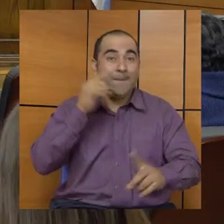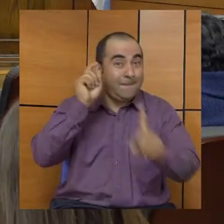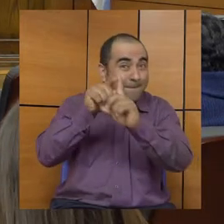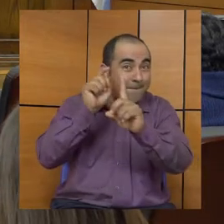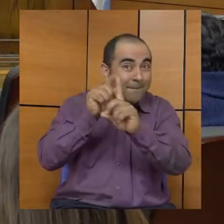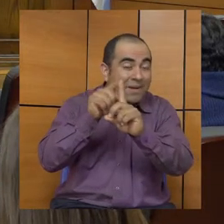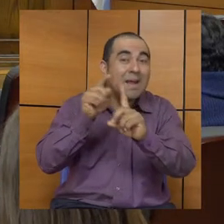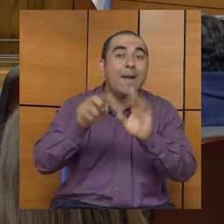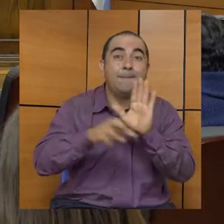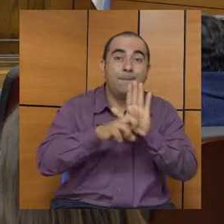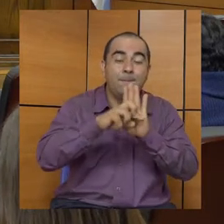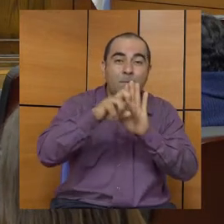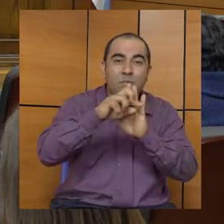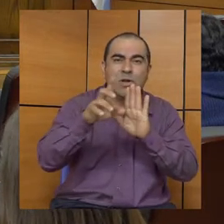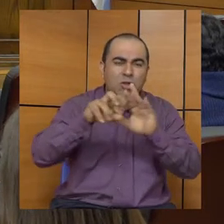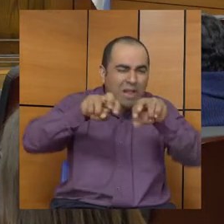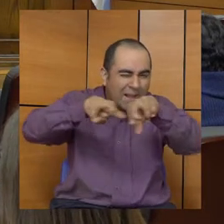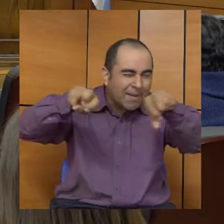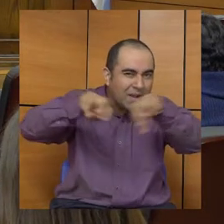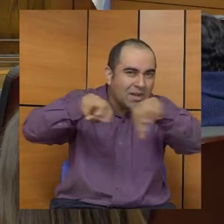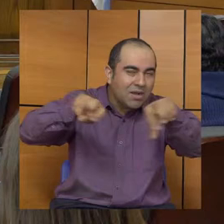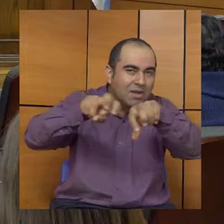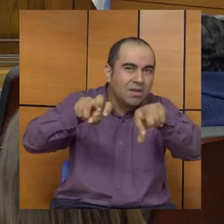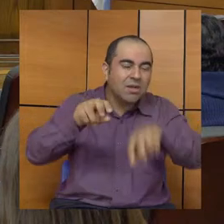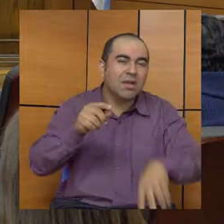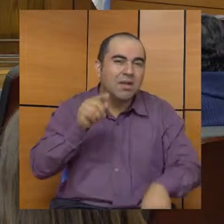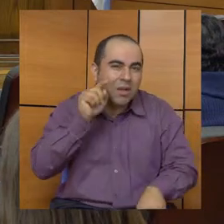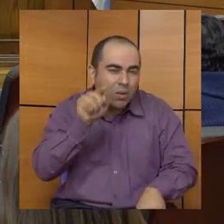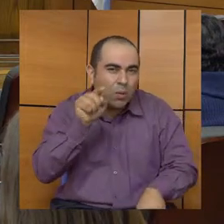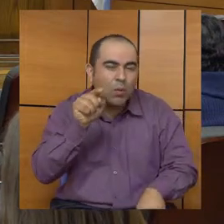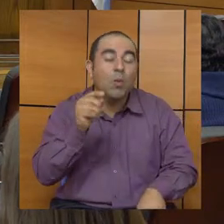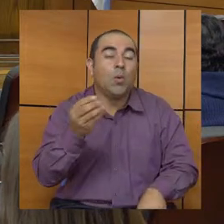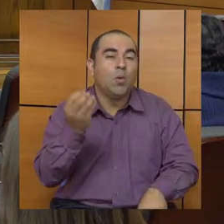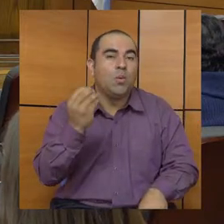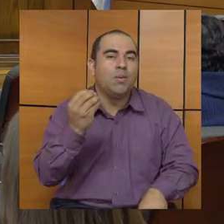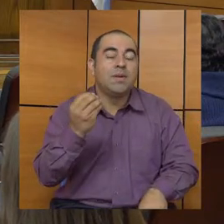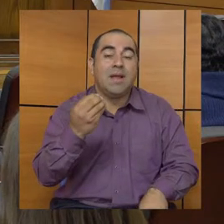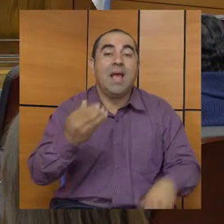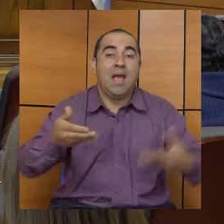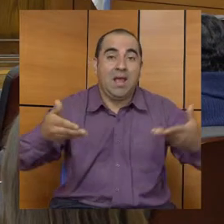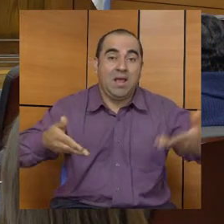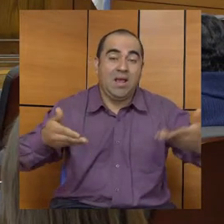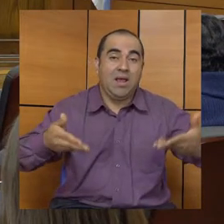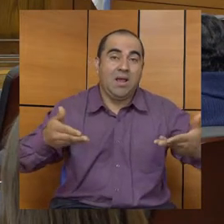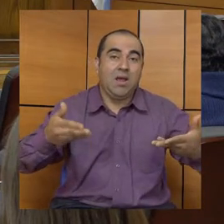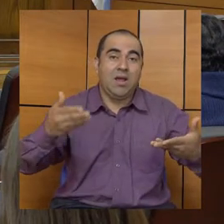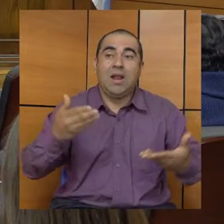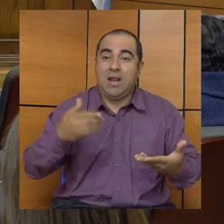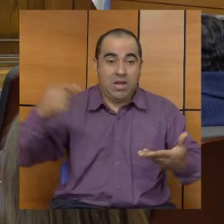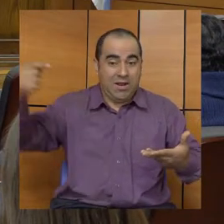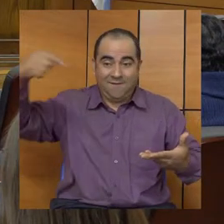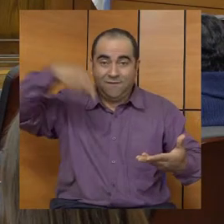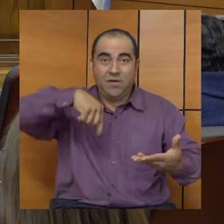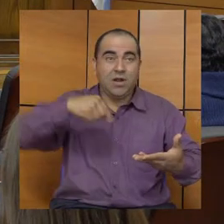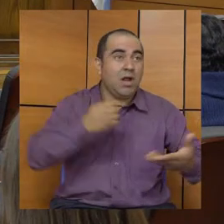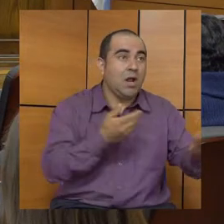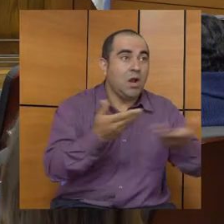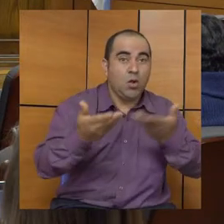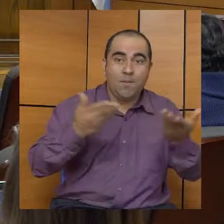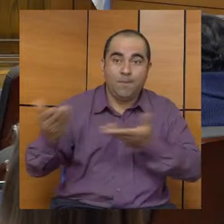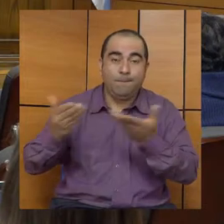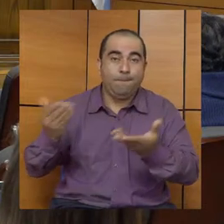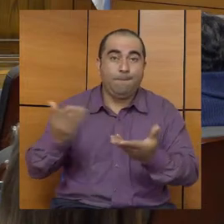en el proyecto de investigación FONDECIC y ahora a venir a compartir